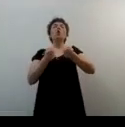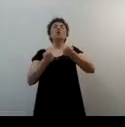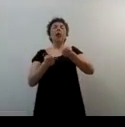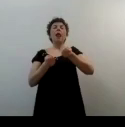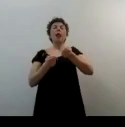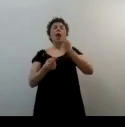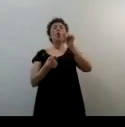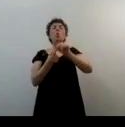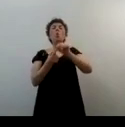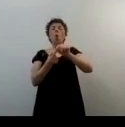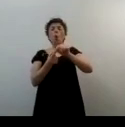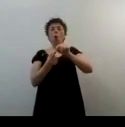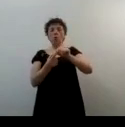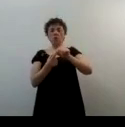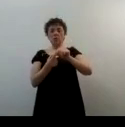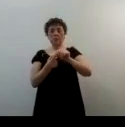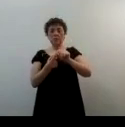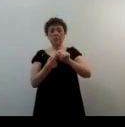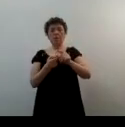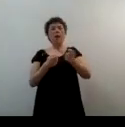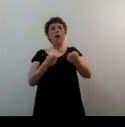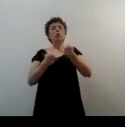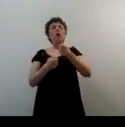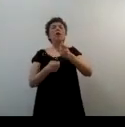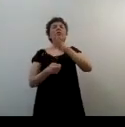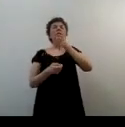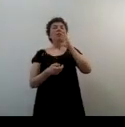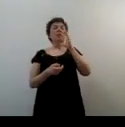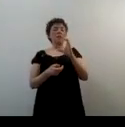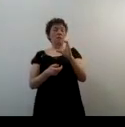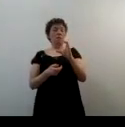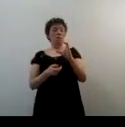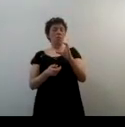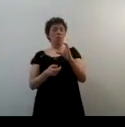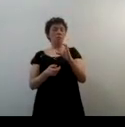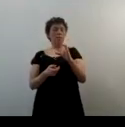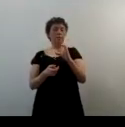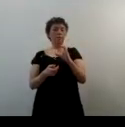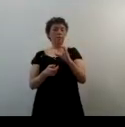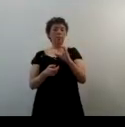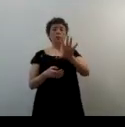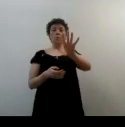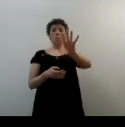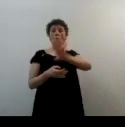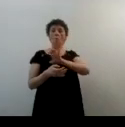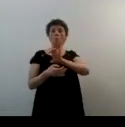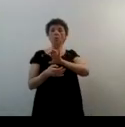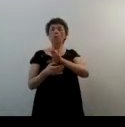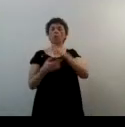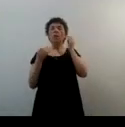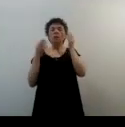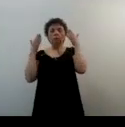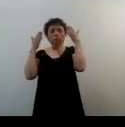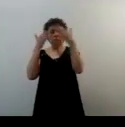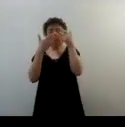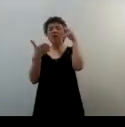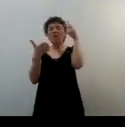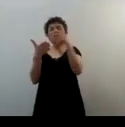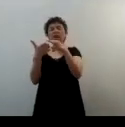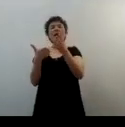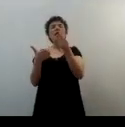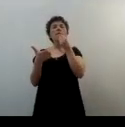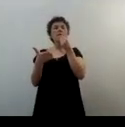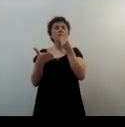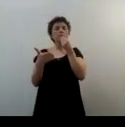en sangre o para controlar el carbohidrato que ingreso en mi cuerpo, me tengo que fijar no solo en los alimentos que consumo y en la